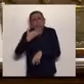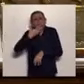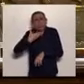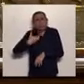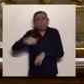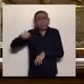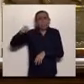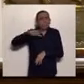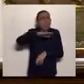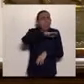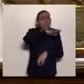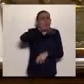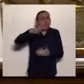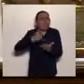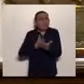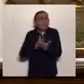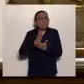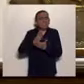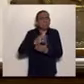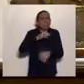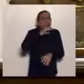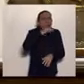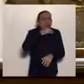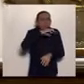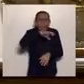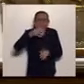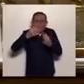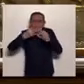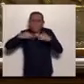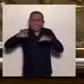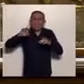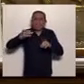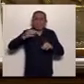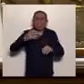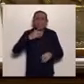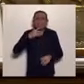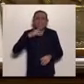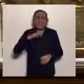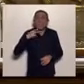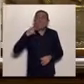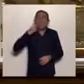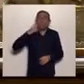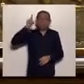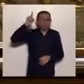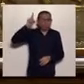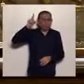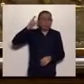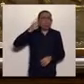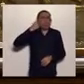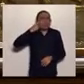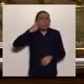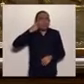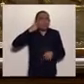conduzcas hacia las praderas eternas a las ovejas que redimiste con la preciosa sangre de tu Hijo, el que vive y